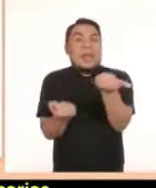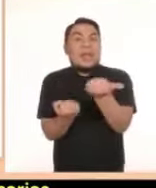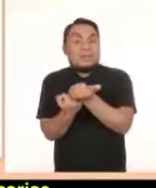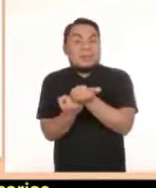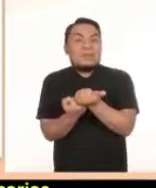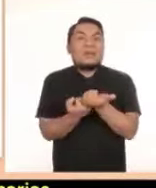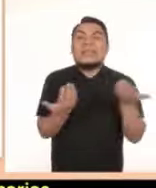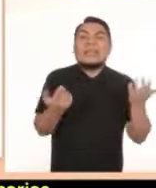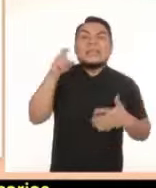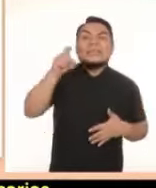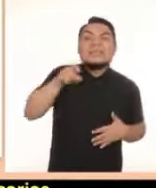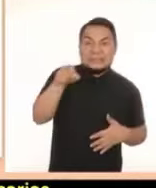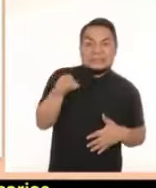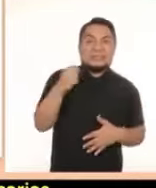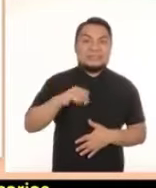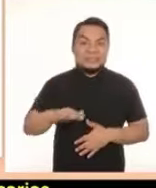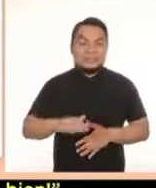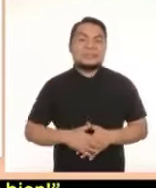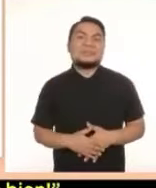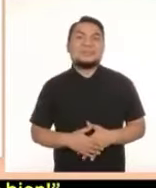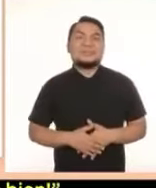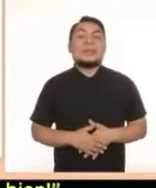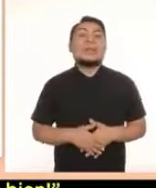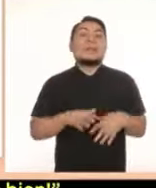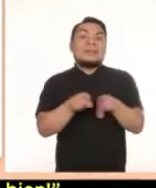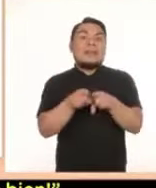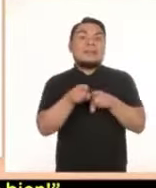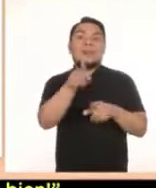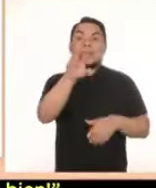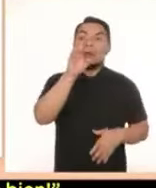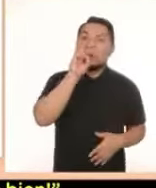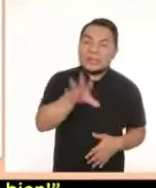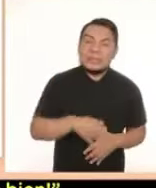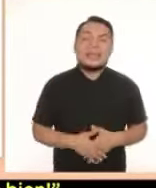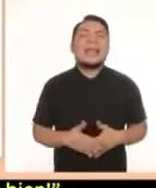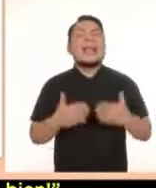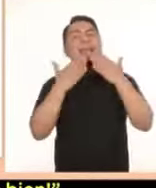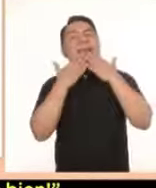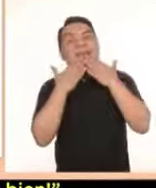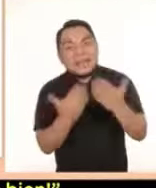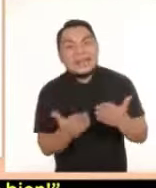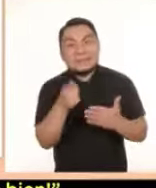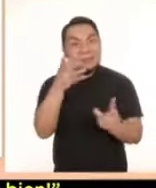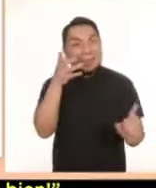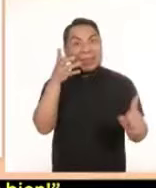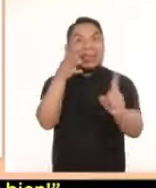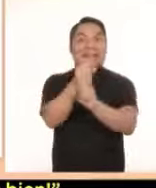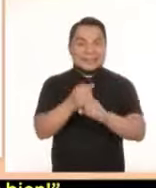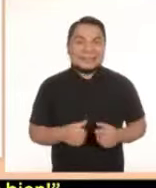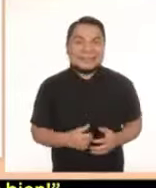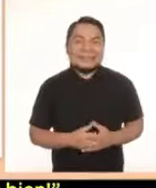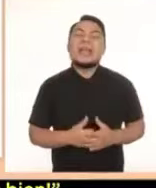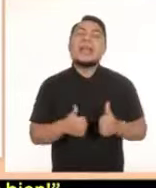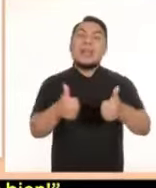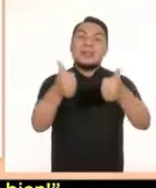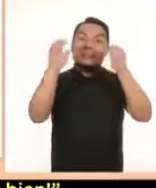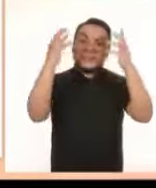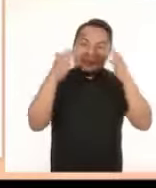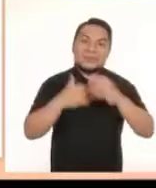las veces que sean necesarias. También dile: ¡gracias! ¡Lo lograste! ¡Muy